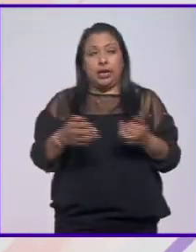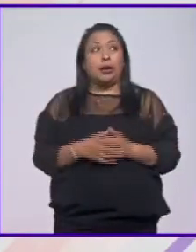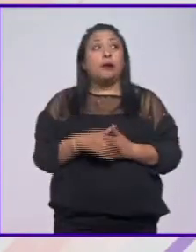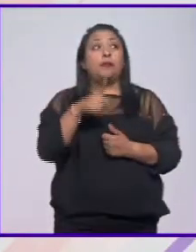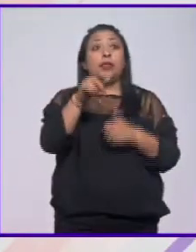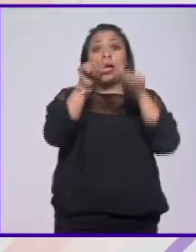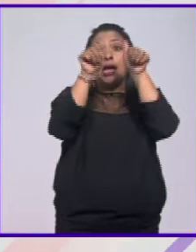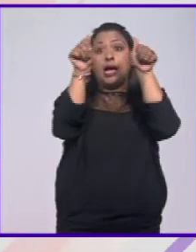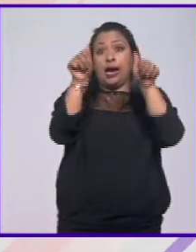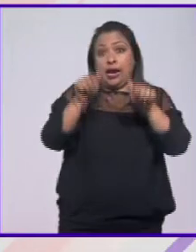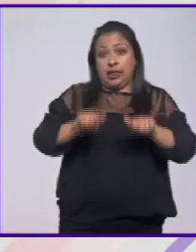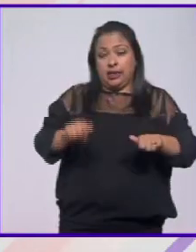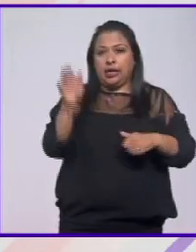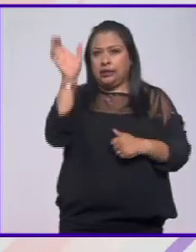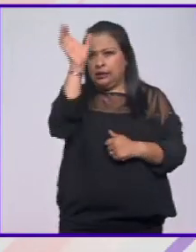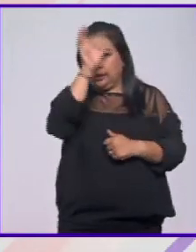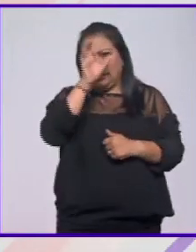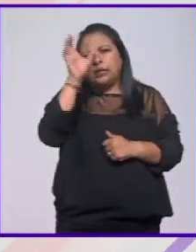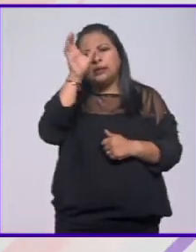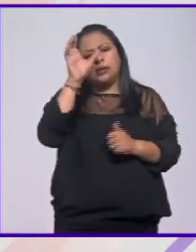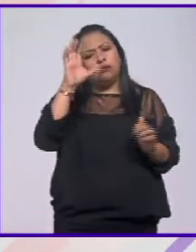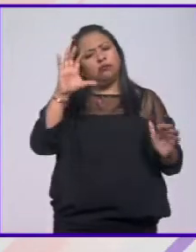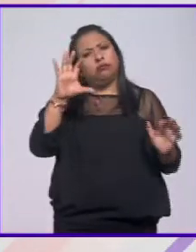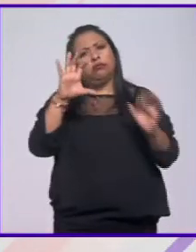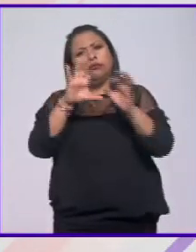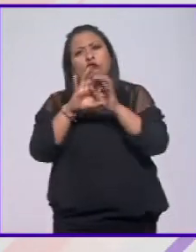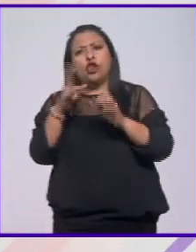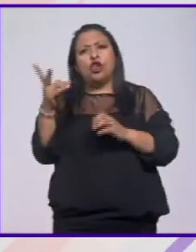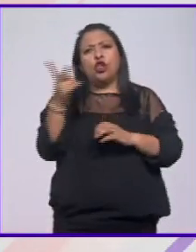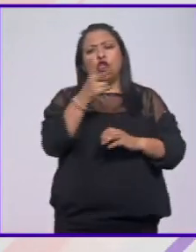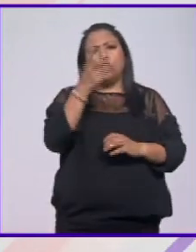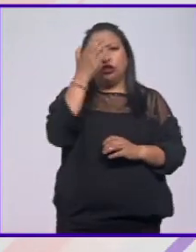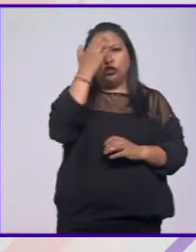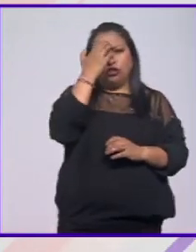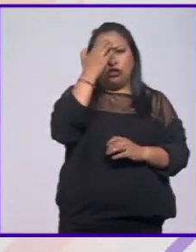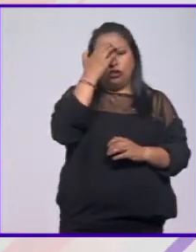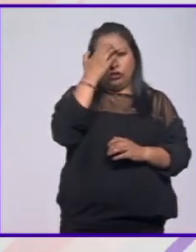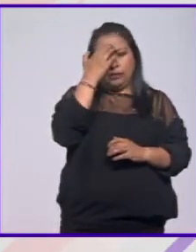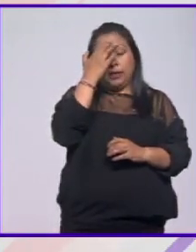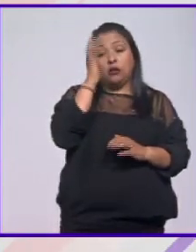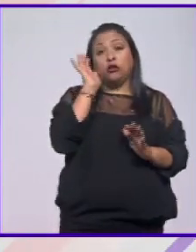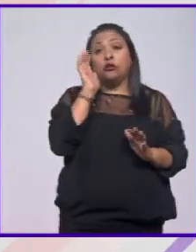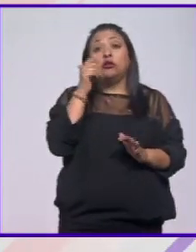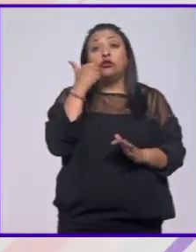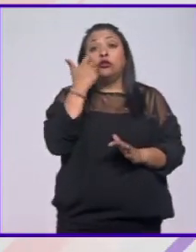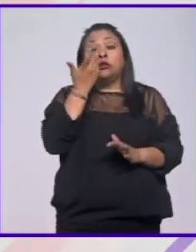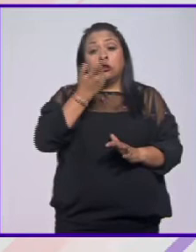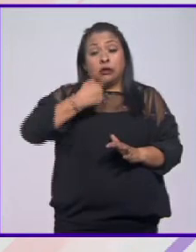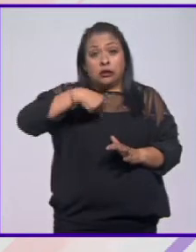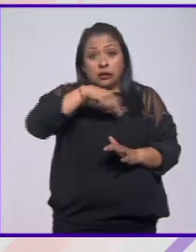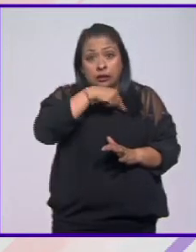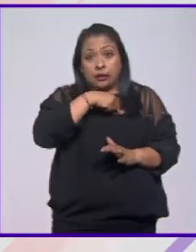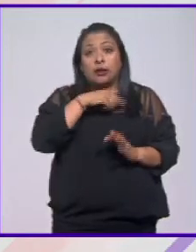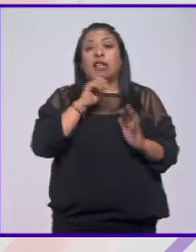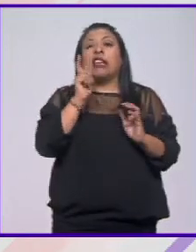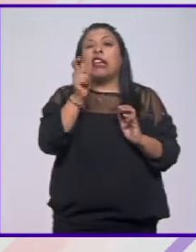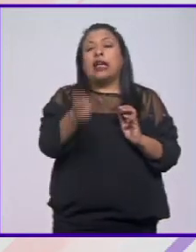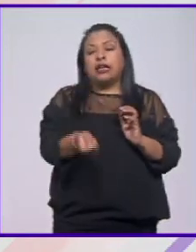El arte y la ciencia pues, son conductores de estos dos saberes y lo que estamos tratando de hacer es